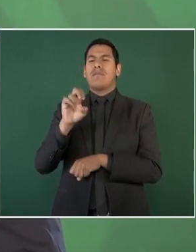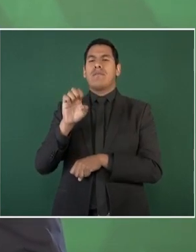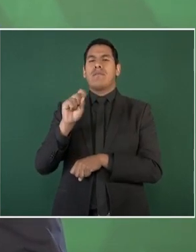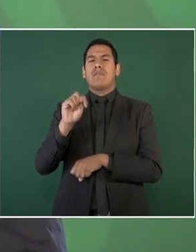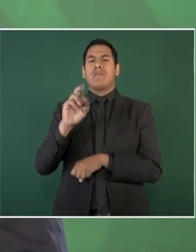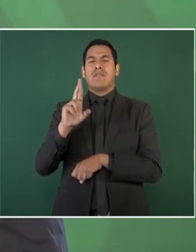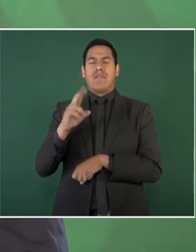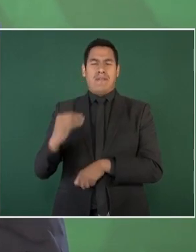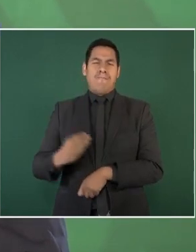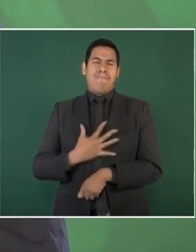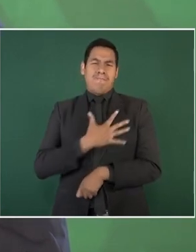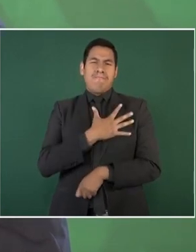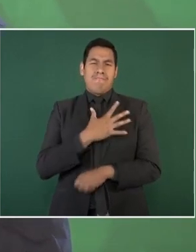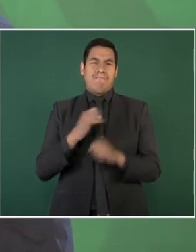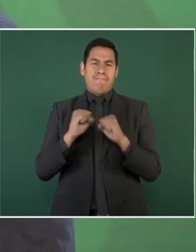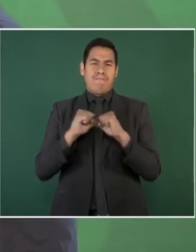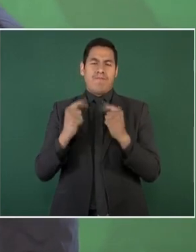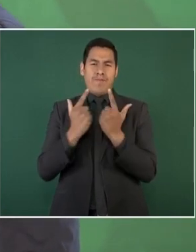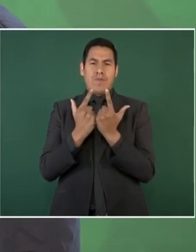Es de